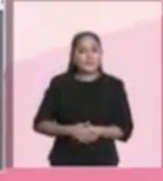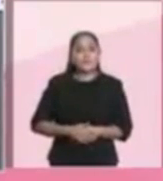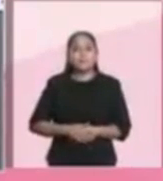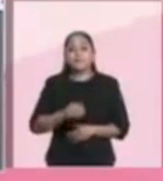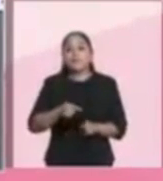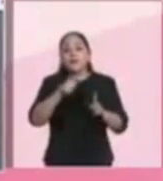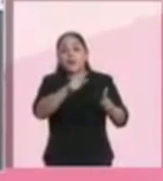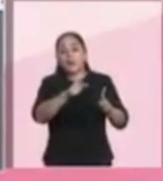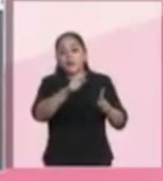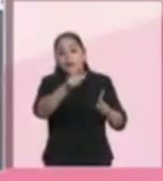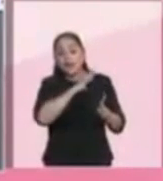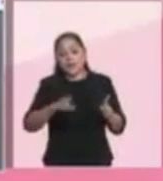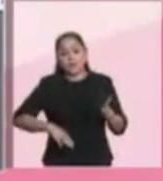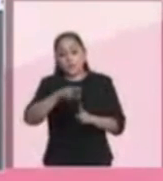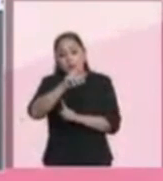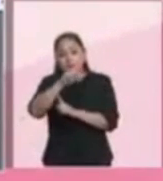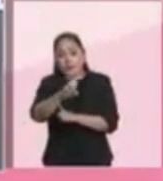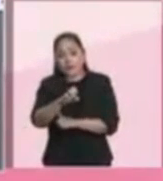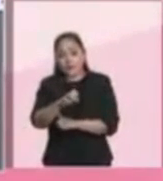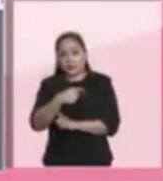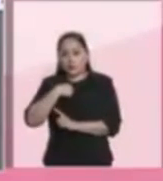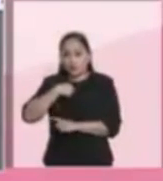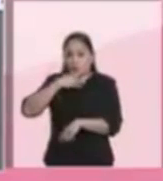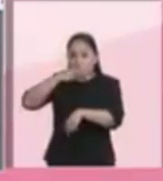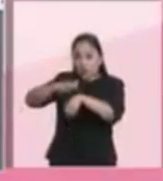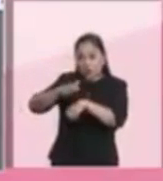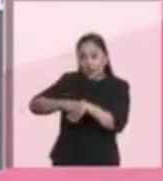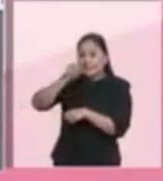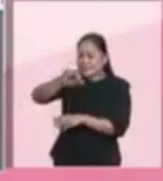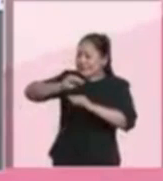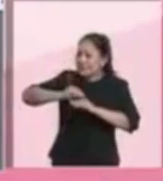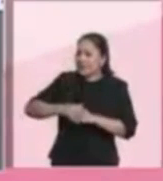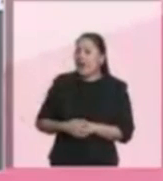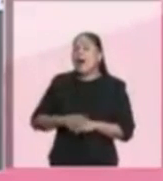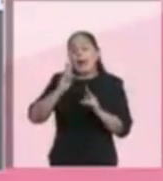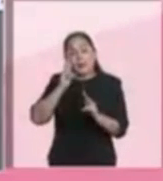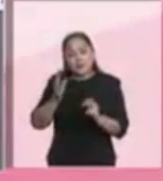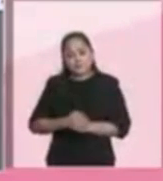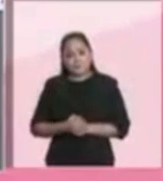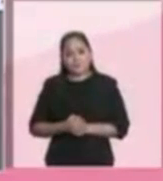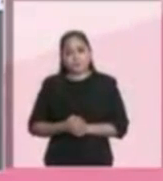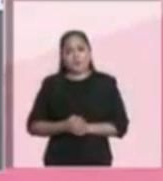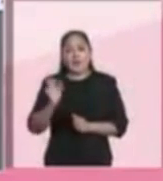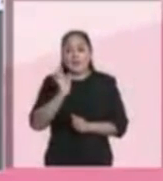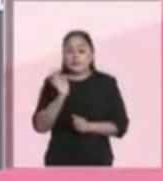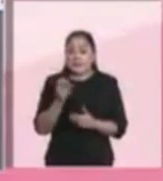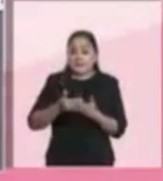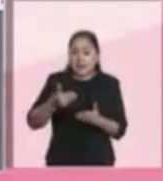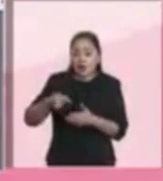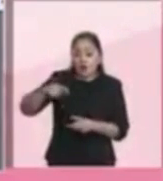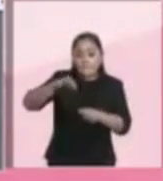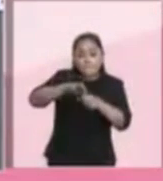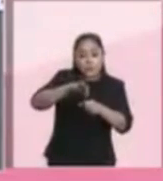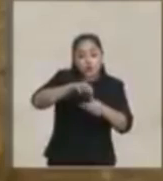Pero yo palabra. Para otro tema, ¿eh? Entonces si quieres espero, digo, aquí me pronuncio, por el amor de Dios, no. Si ya de por sí la elección nos tiene,